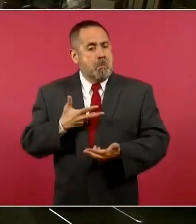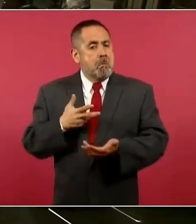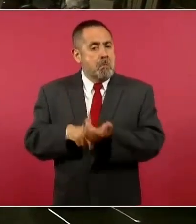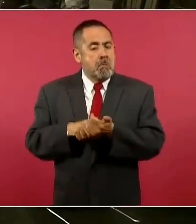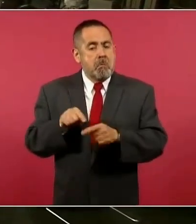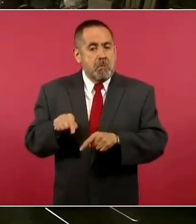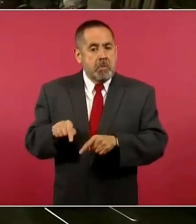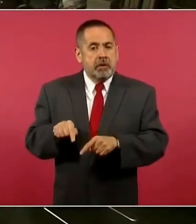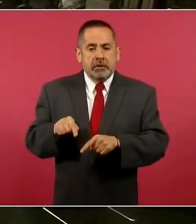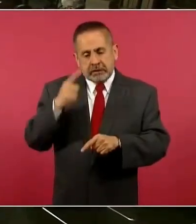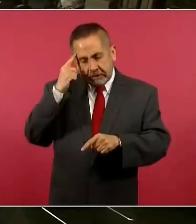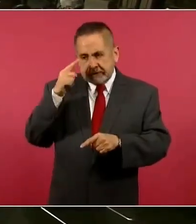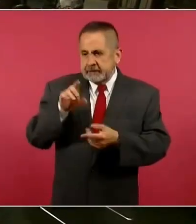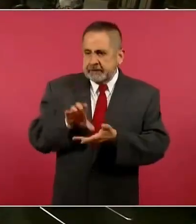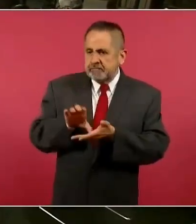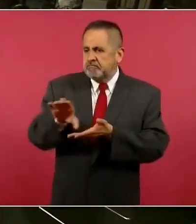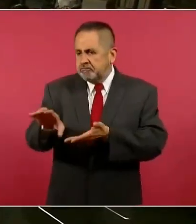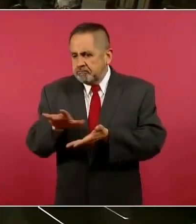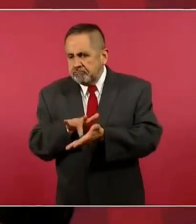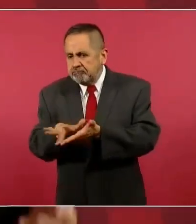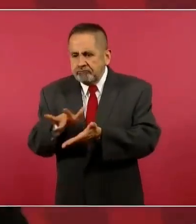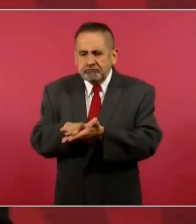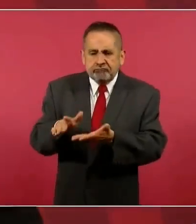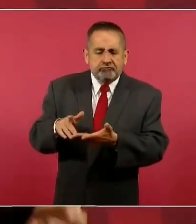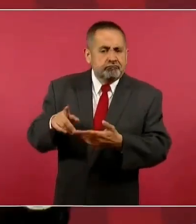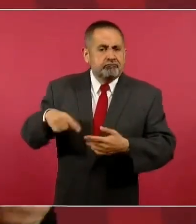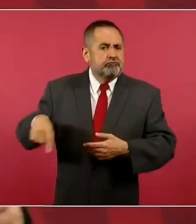los dedicamos a apoyar a los de abajo.